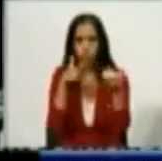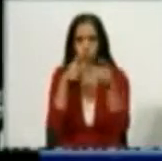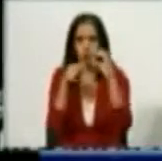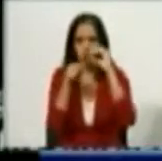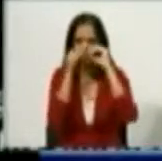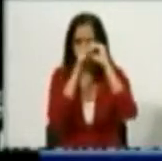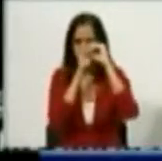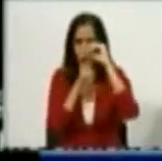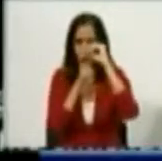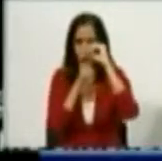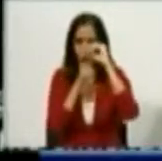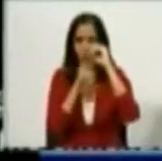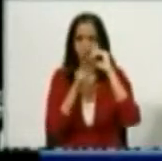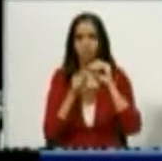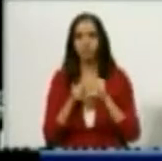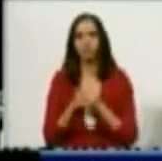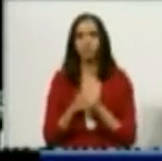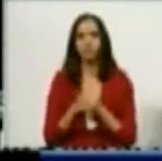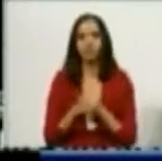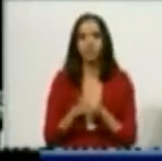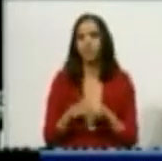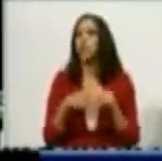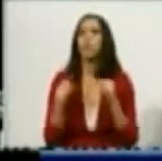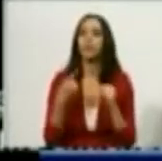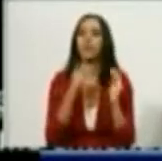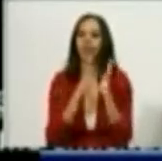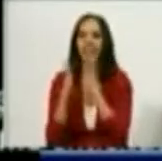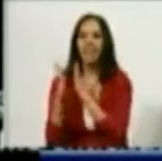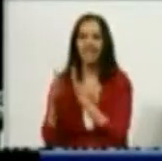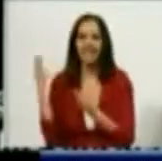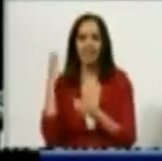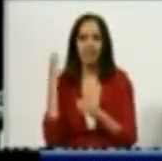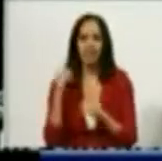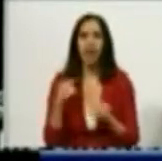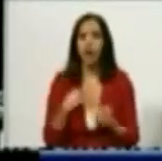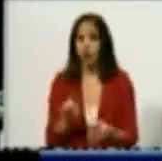los muñecos que hay que neutralizar están identificados